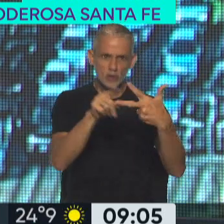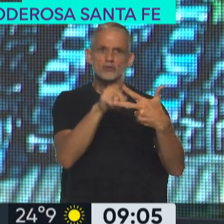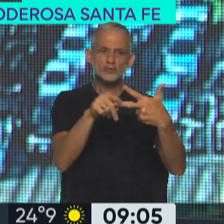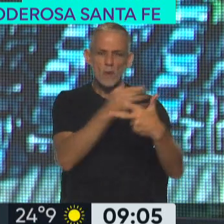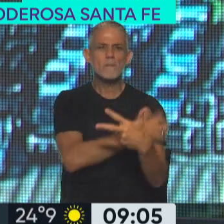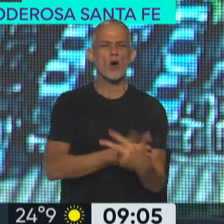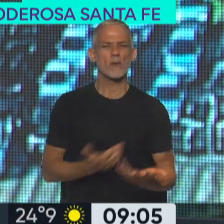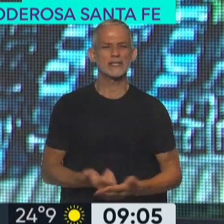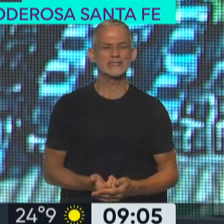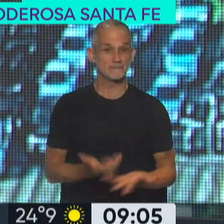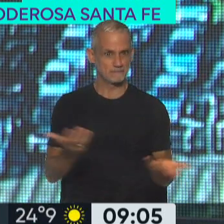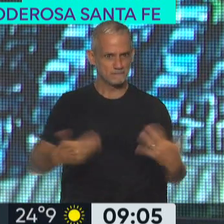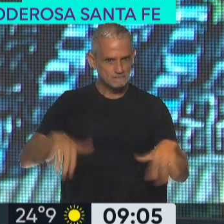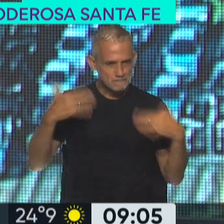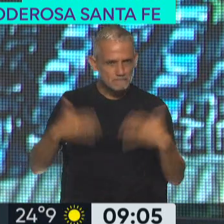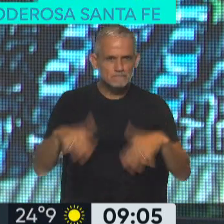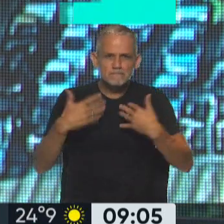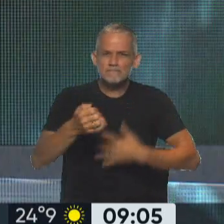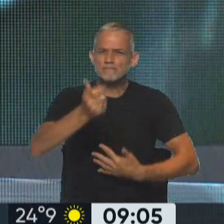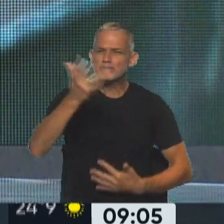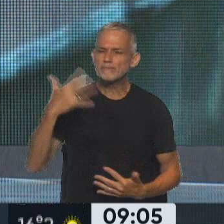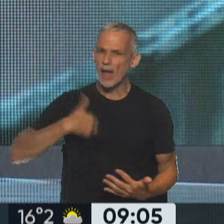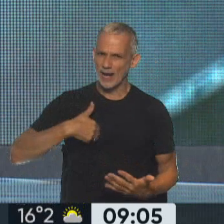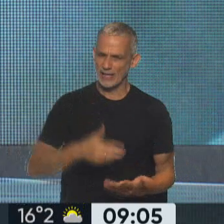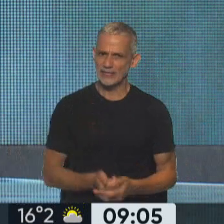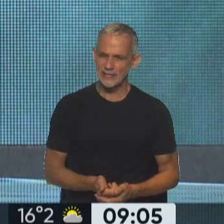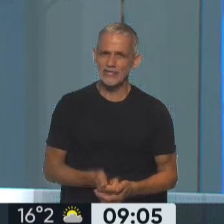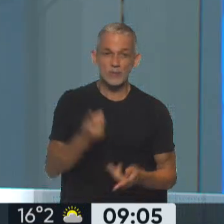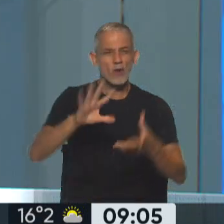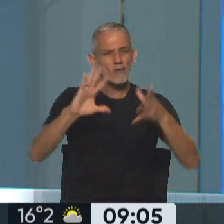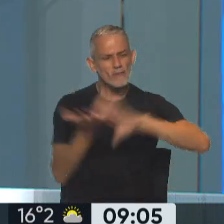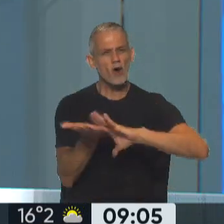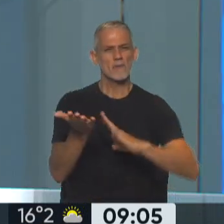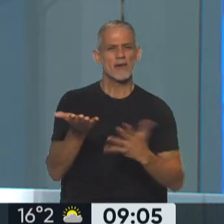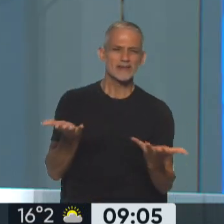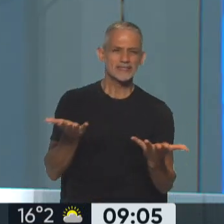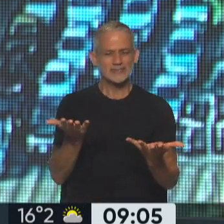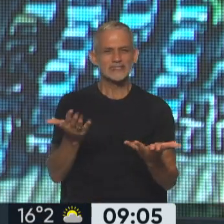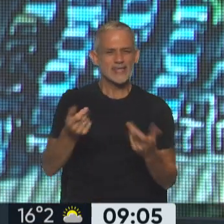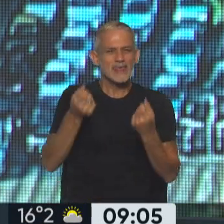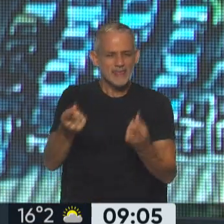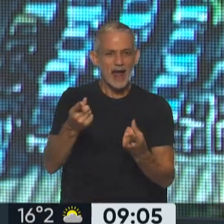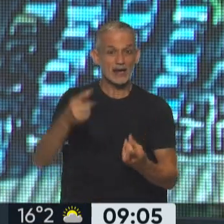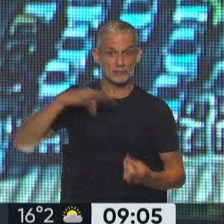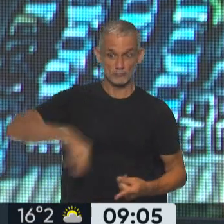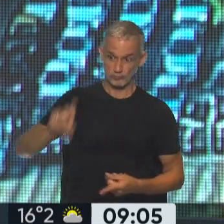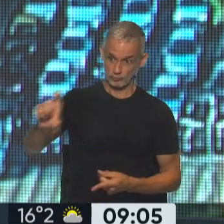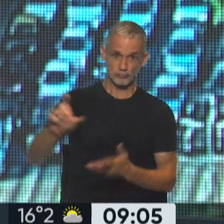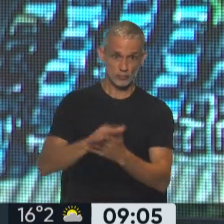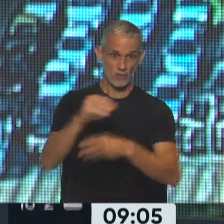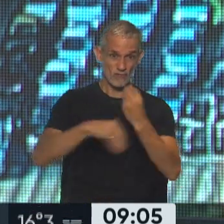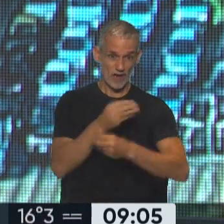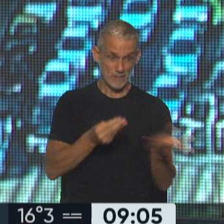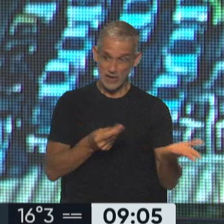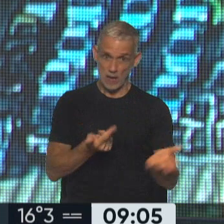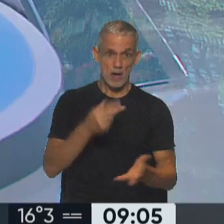pobreza. Estamos hablando de números que duelen muchísimo en la Argentina y esta sería una manera entonces de generar ingresos para esas familias para